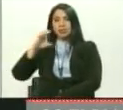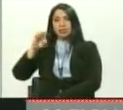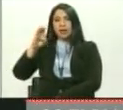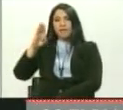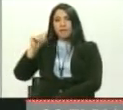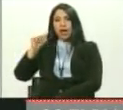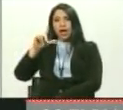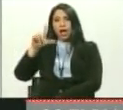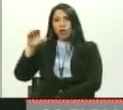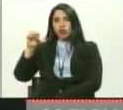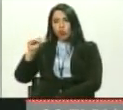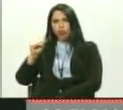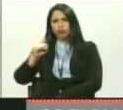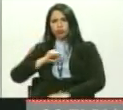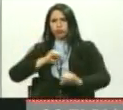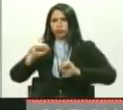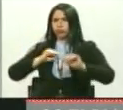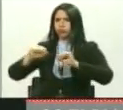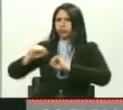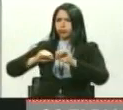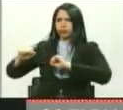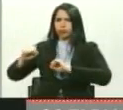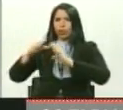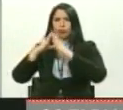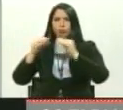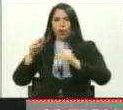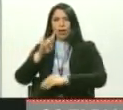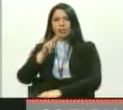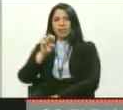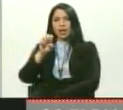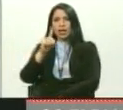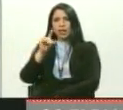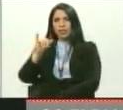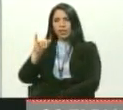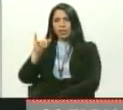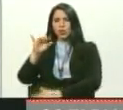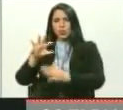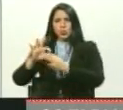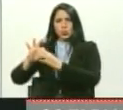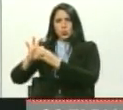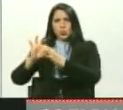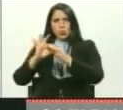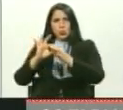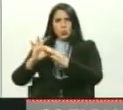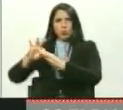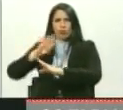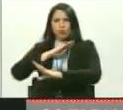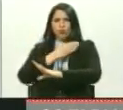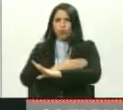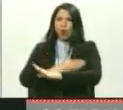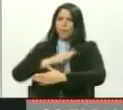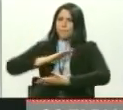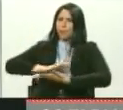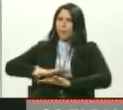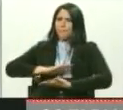CEO, movilizada en todas las redes, unida, cohesionada,